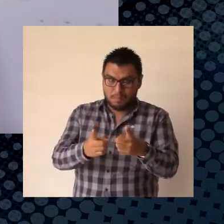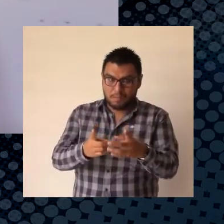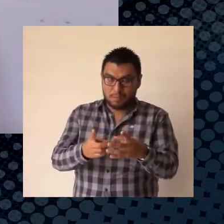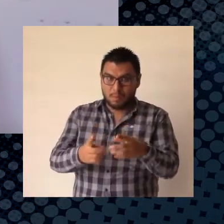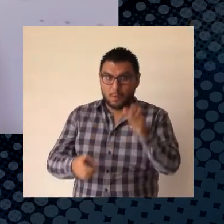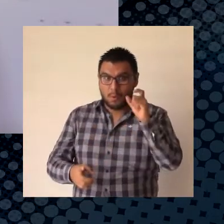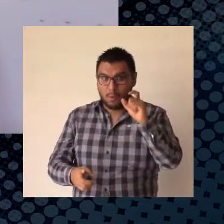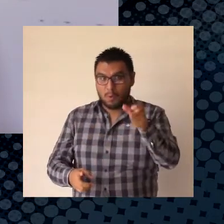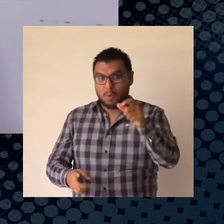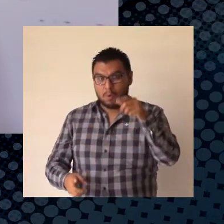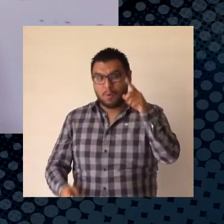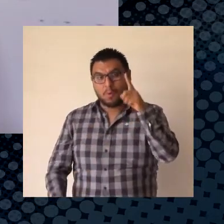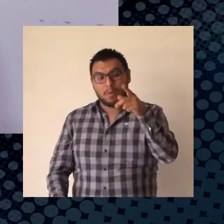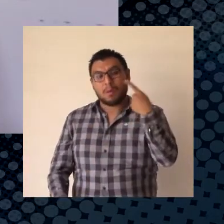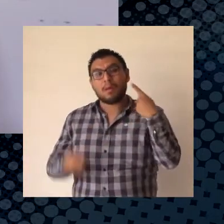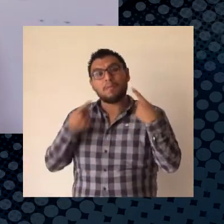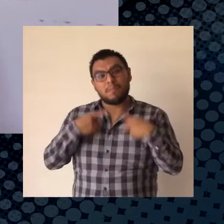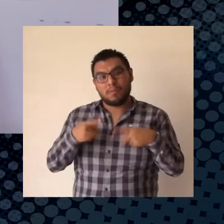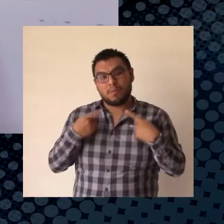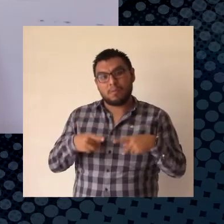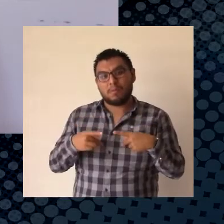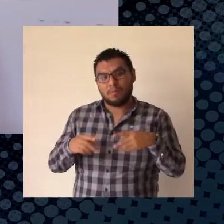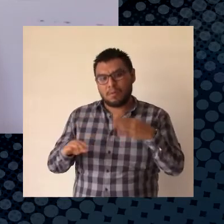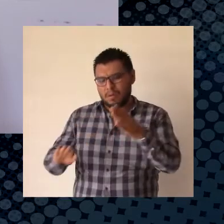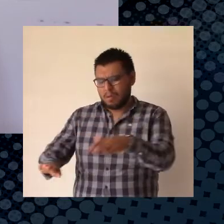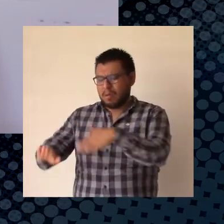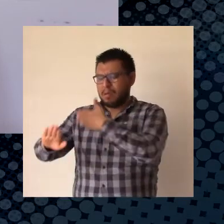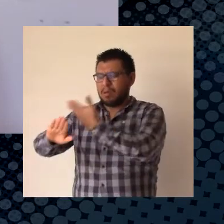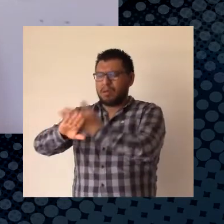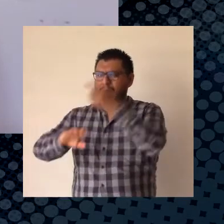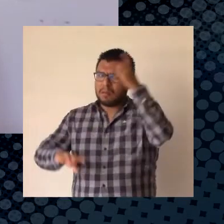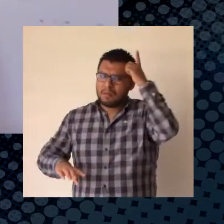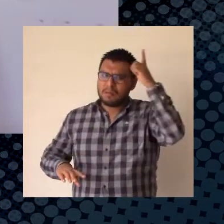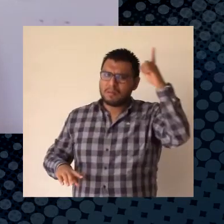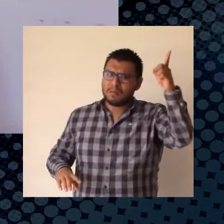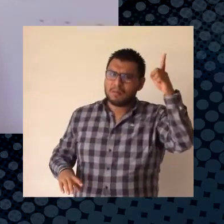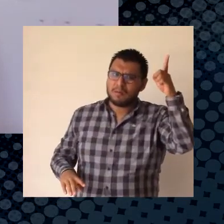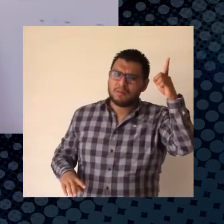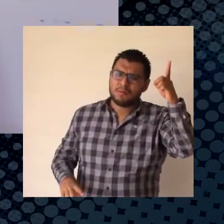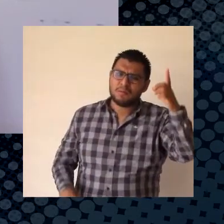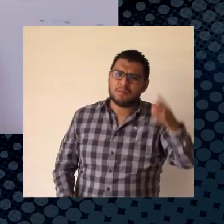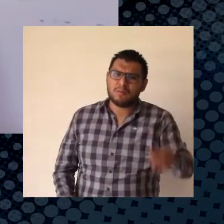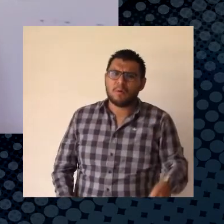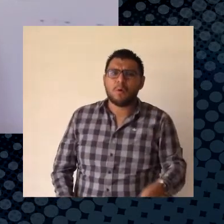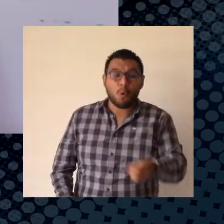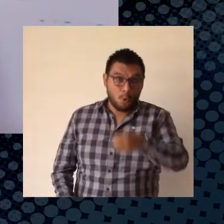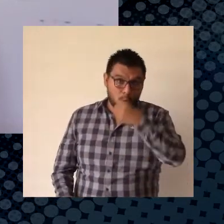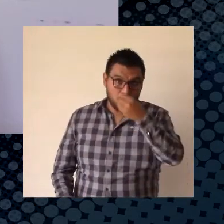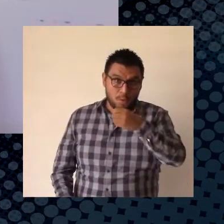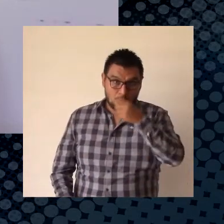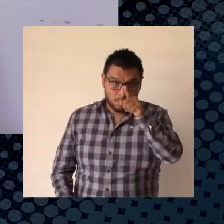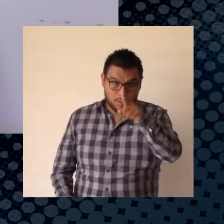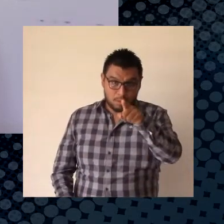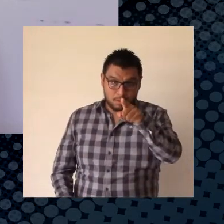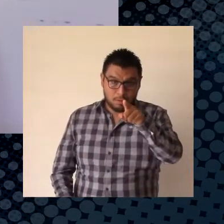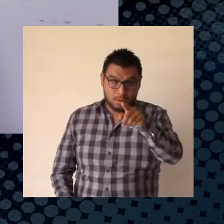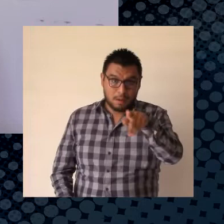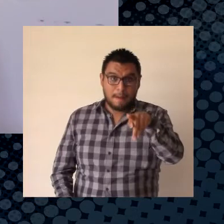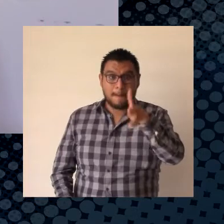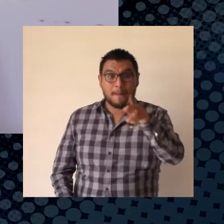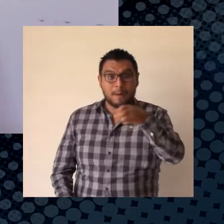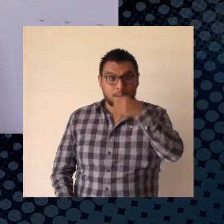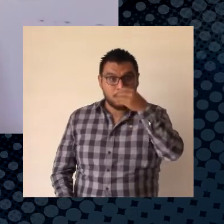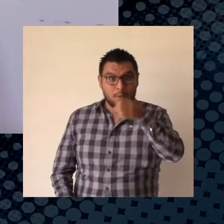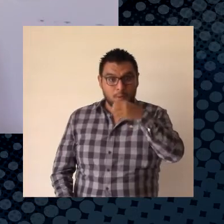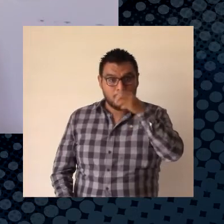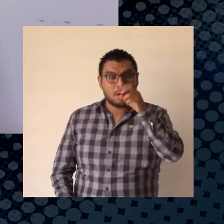Cuando alguien esté así, en contra de Dios especialmente, ore por él, pero ore en esta